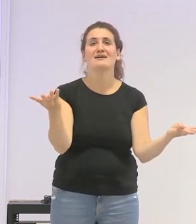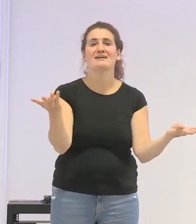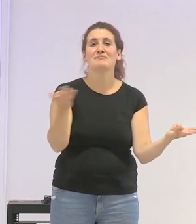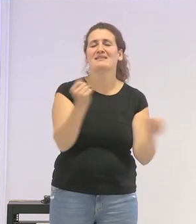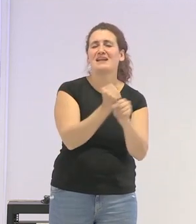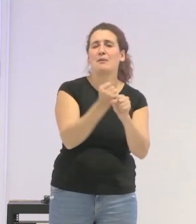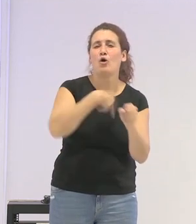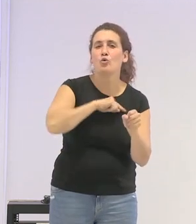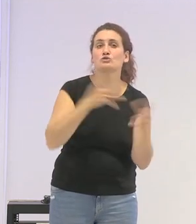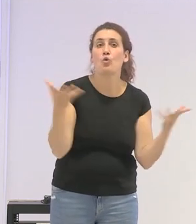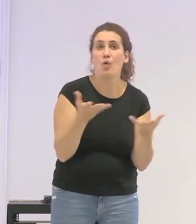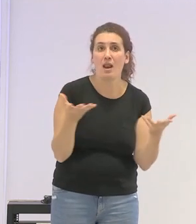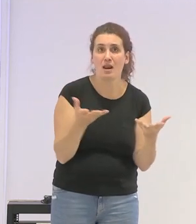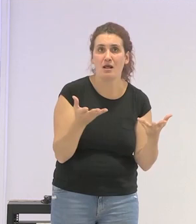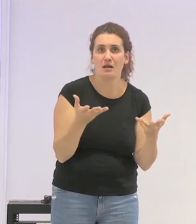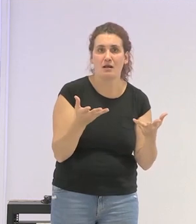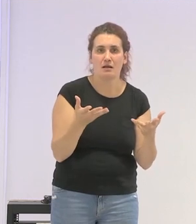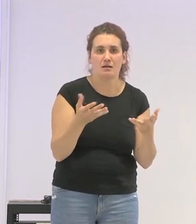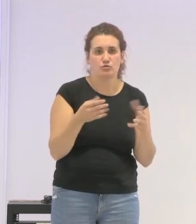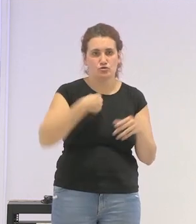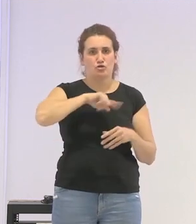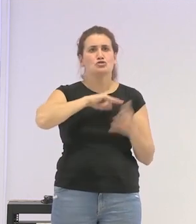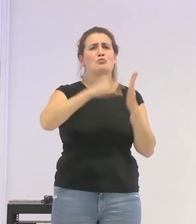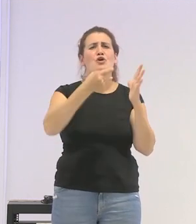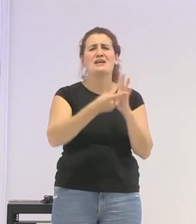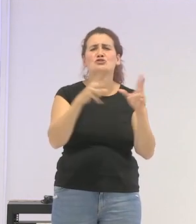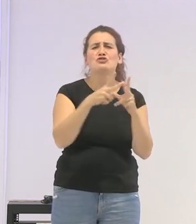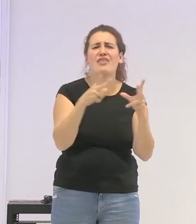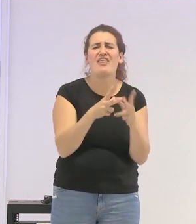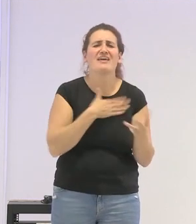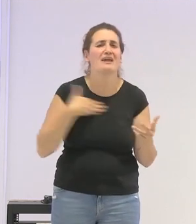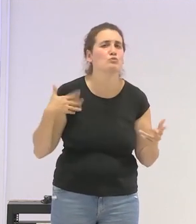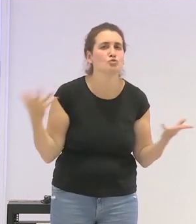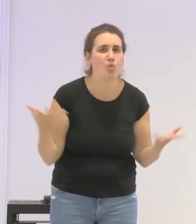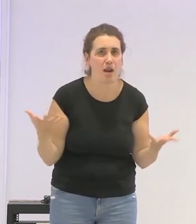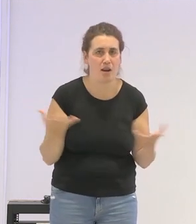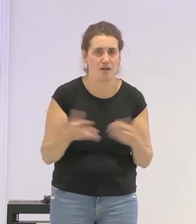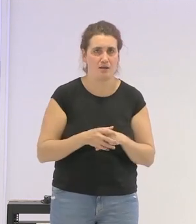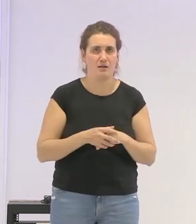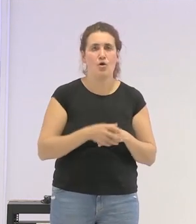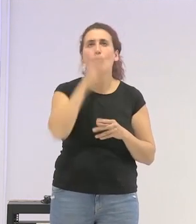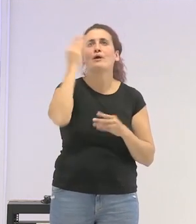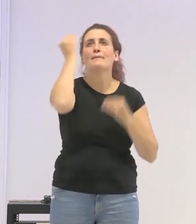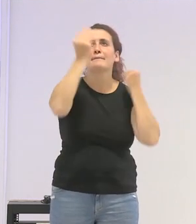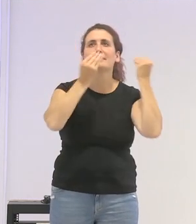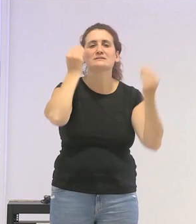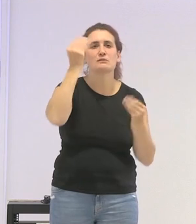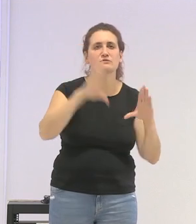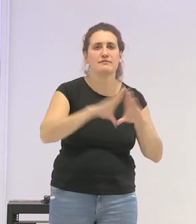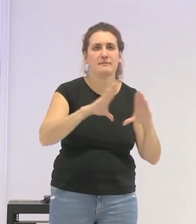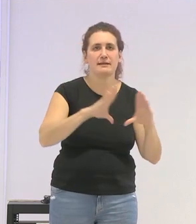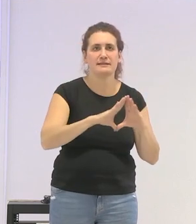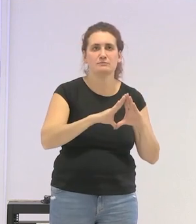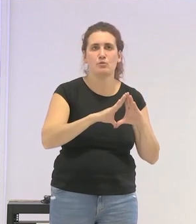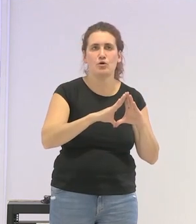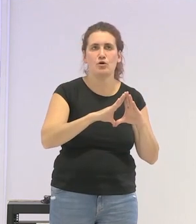¿no?, cuál es el proyecto que nosotros queremos de sociedad, ¿no? ¿Por qué creemos que el feminismo sería una palanca